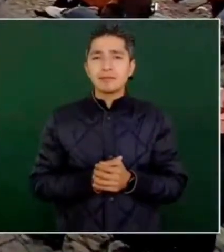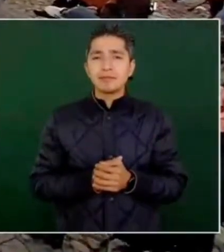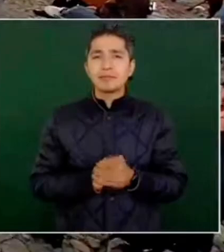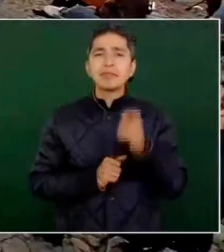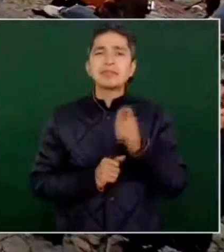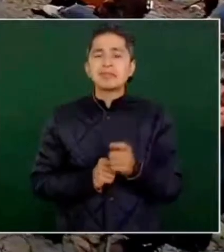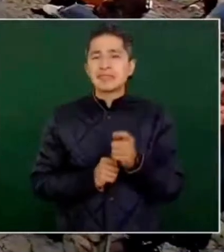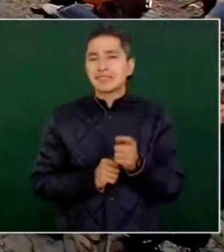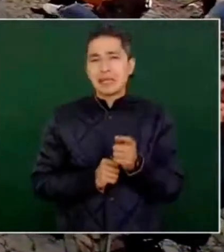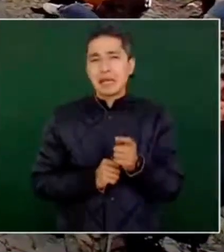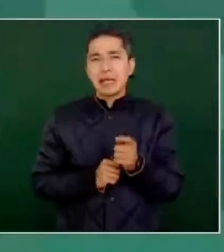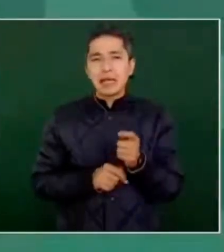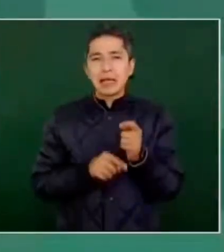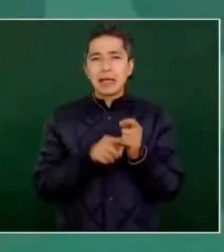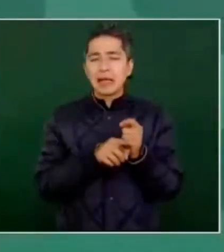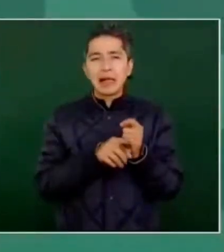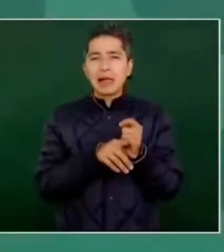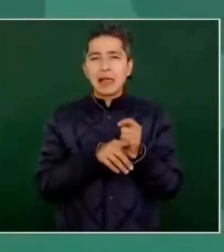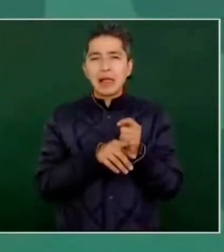son una vil calumnia.